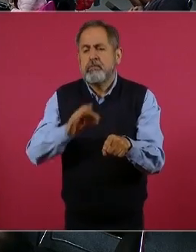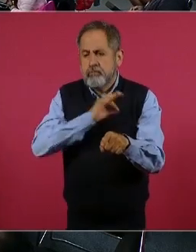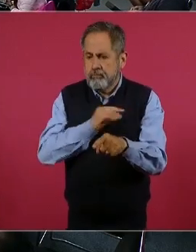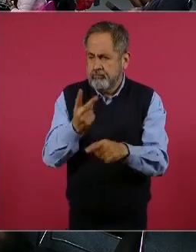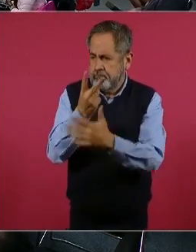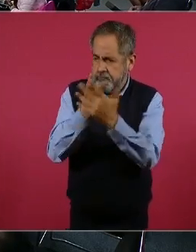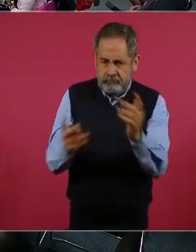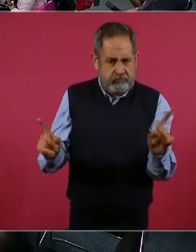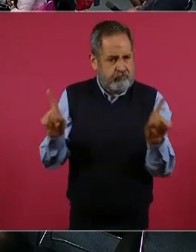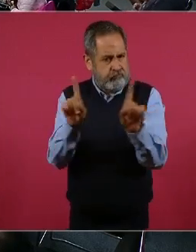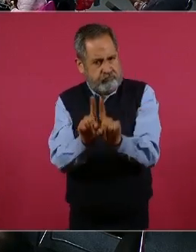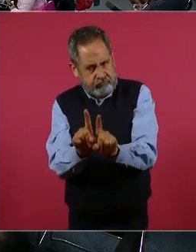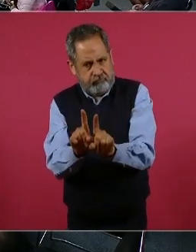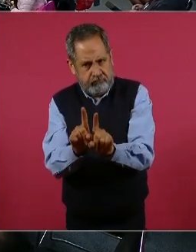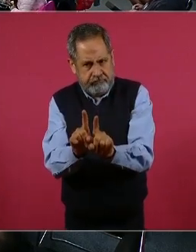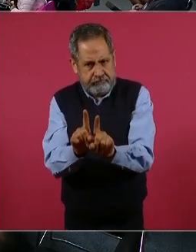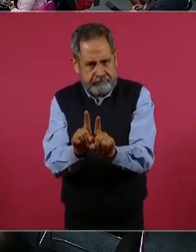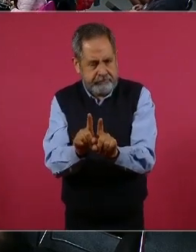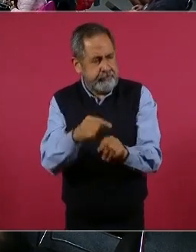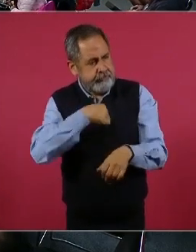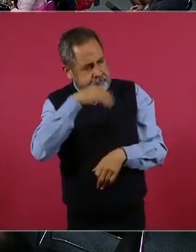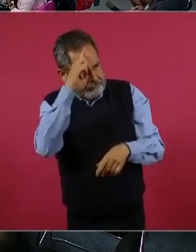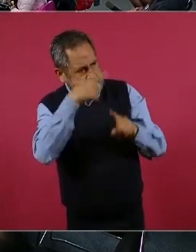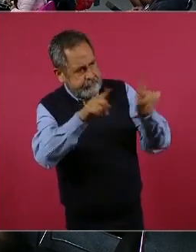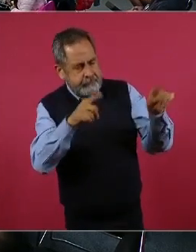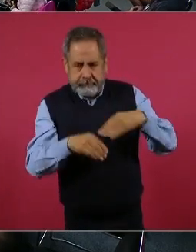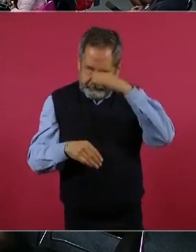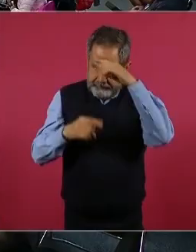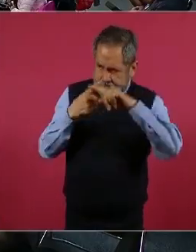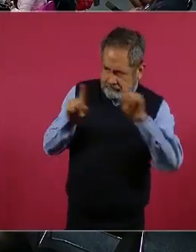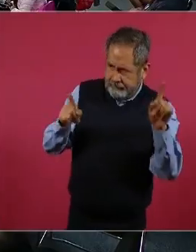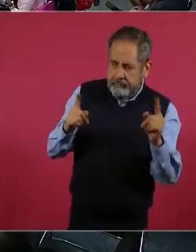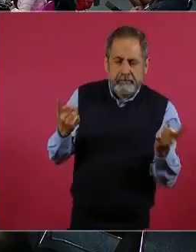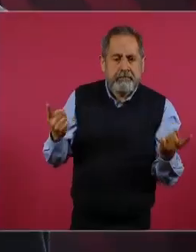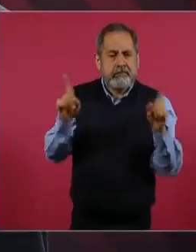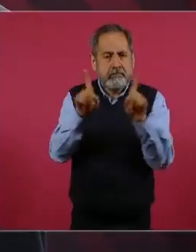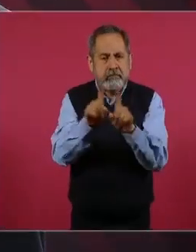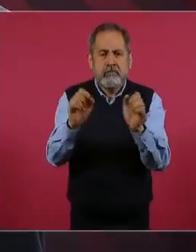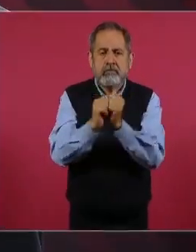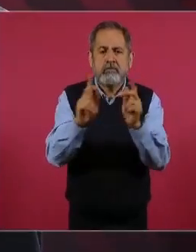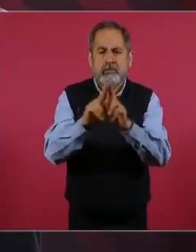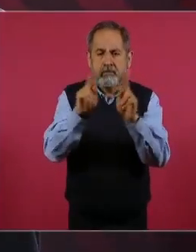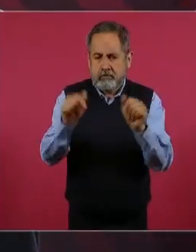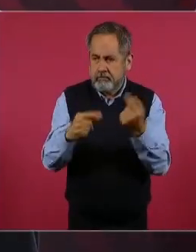enfrentar esas diferencias por la vía pacífica